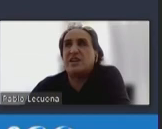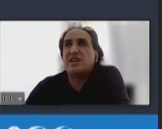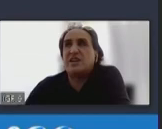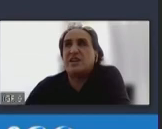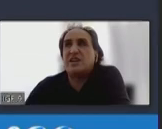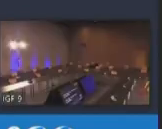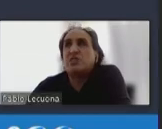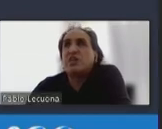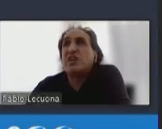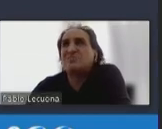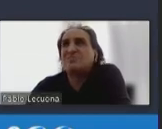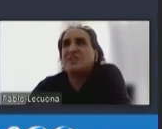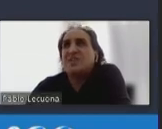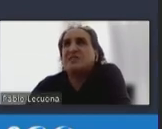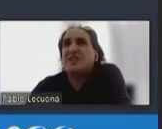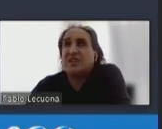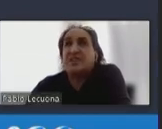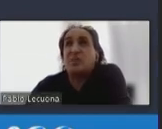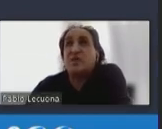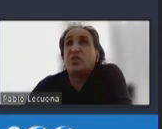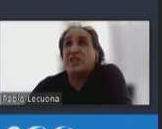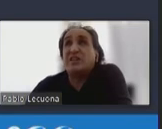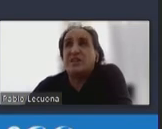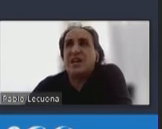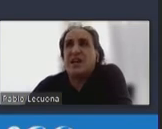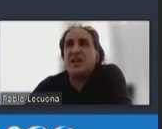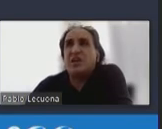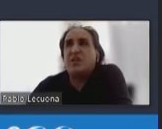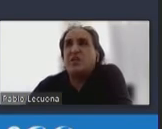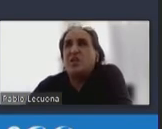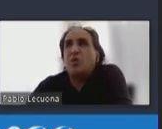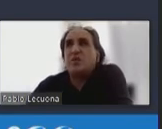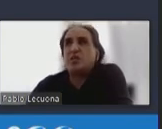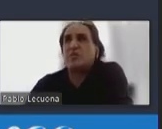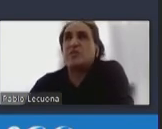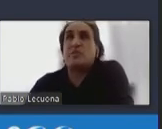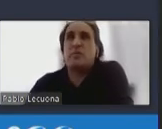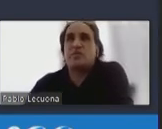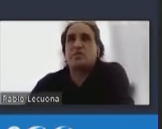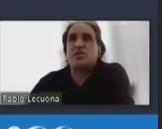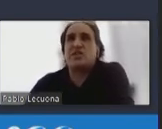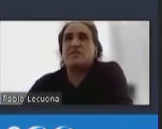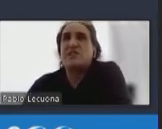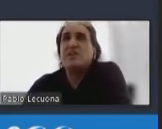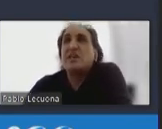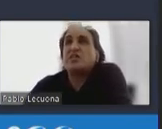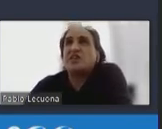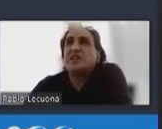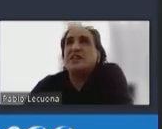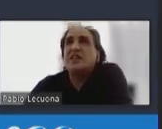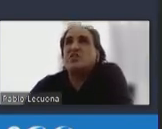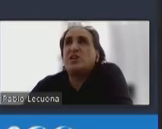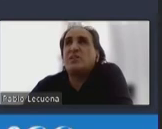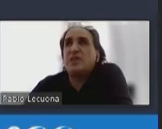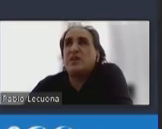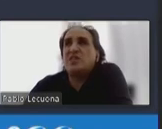discapacidad, geográficos distantes con menor conectividad, o personas, como decíamos, personas sordas. Entonces,